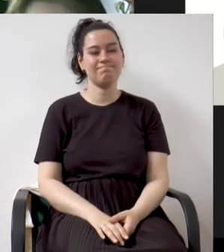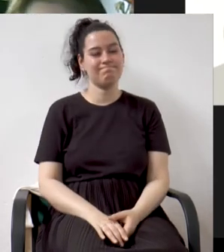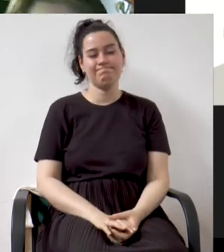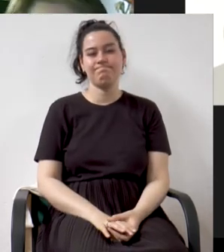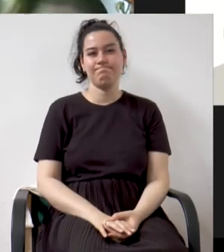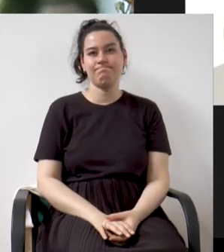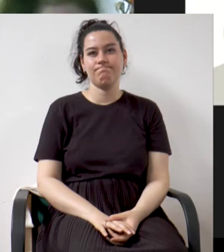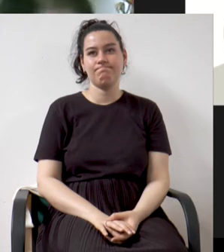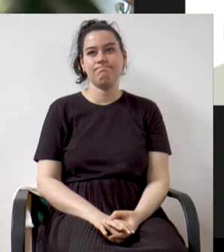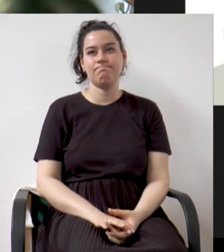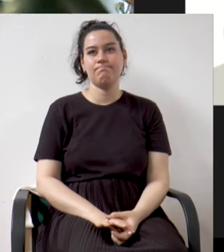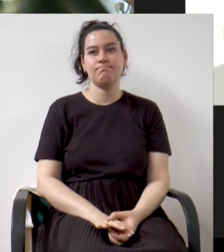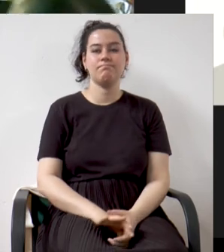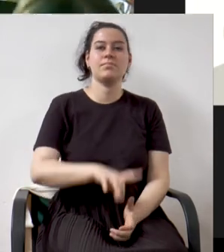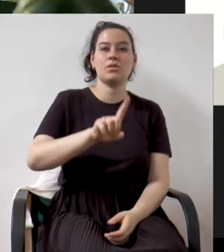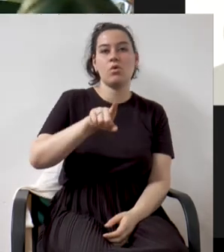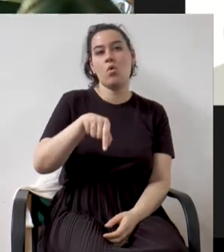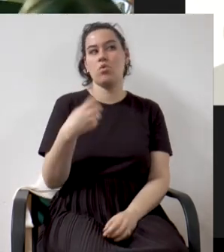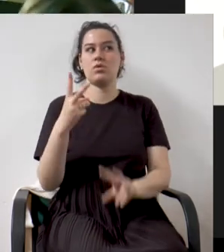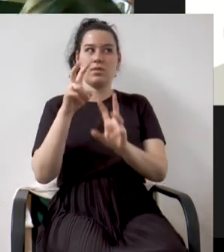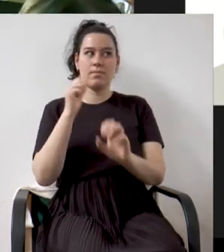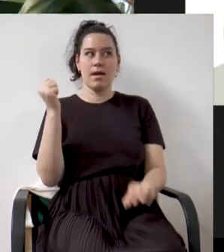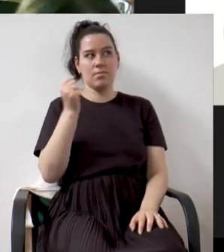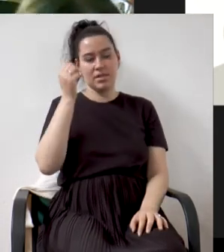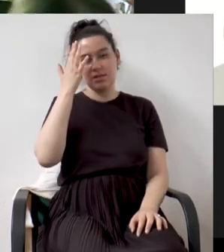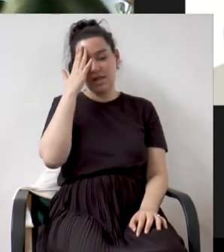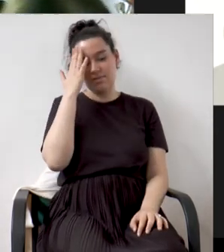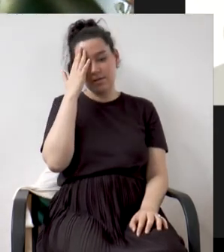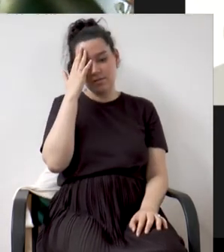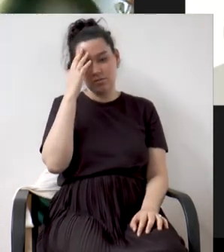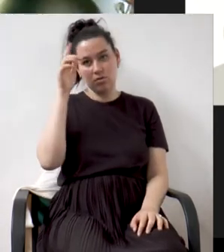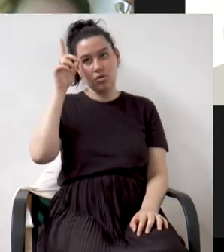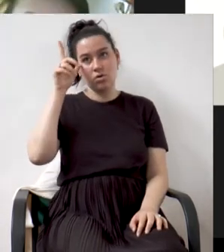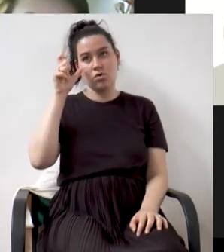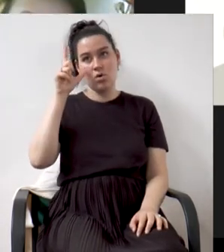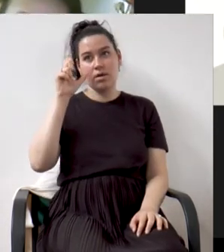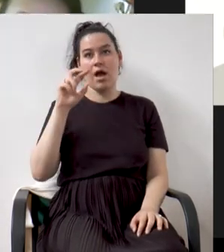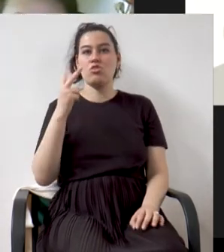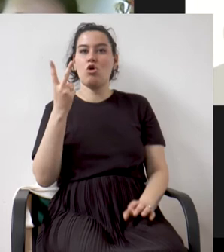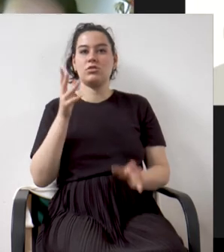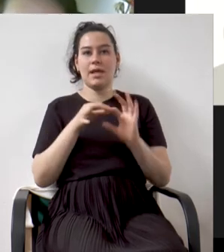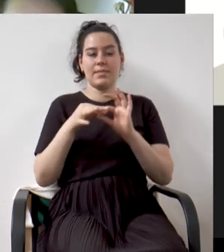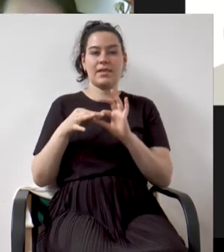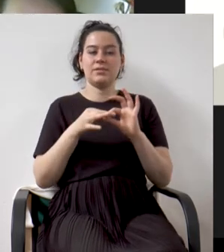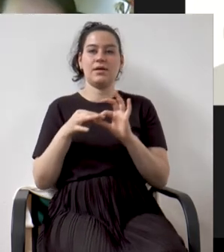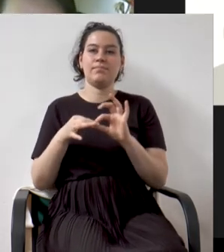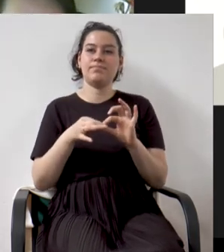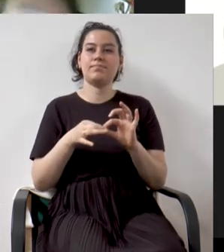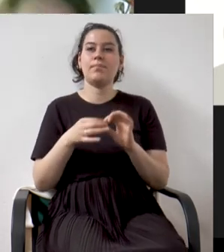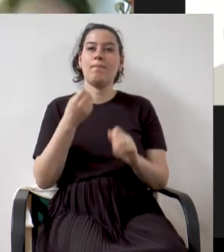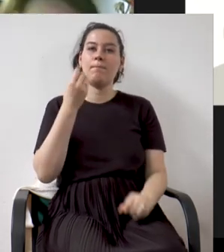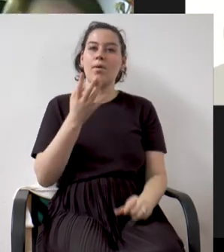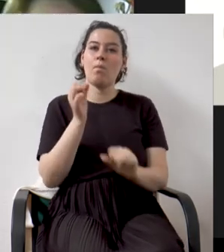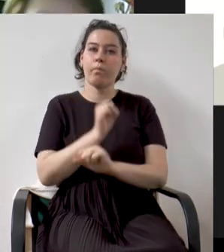Inevitablemente. Otro concepto que hay que tener en cuenta en esto es la lógica de la doble dependencia. Porque